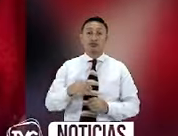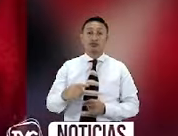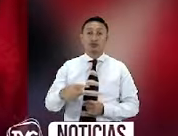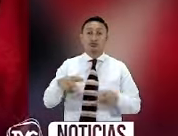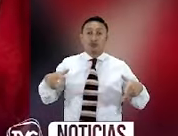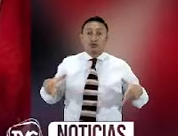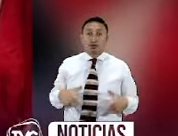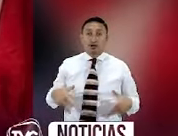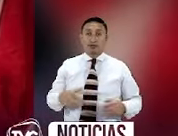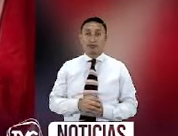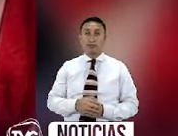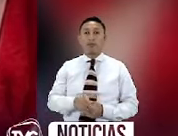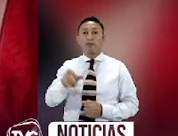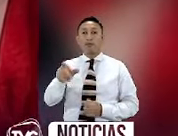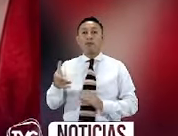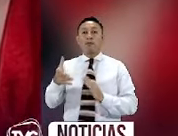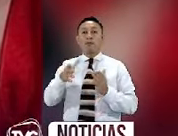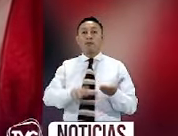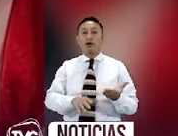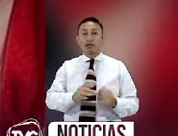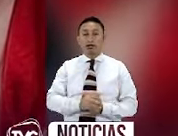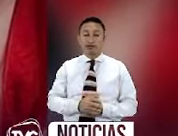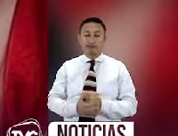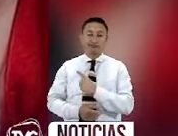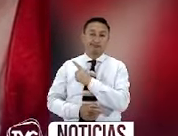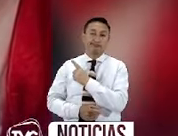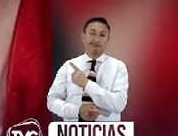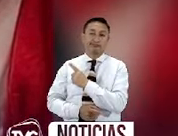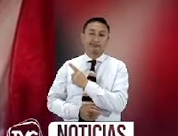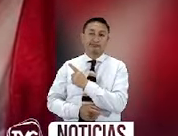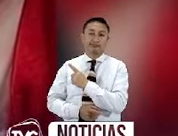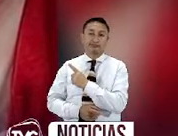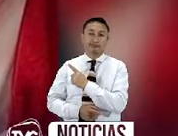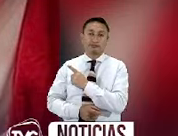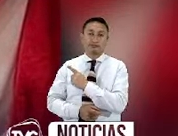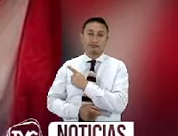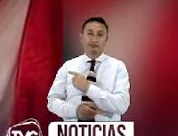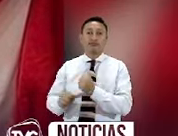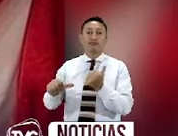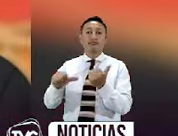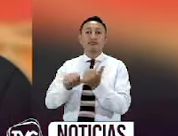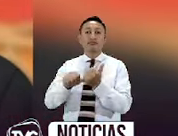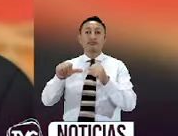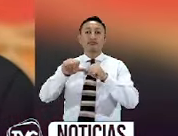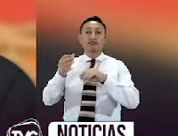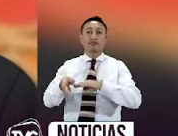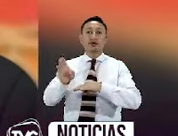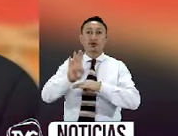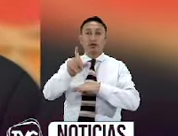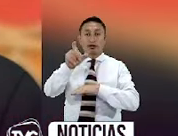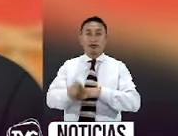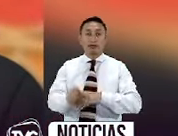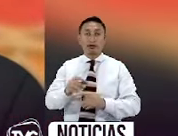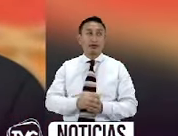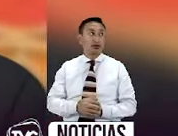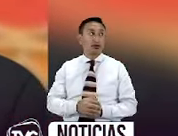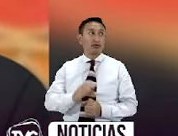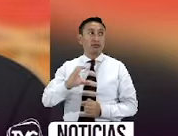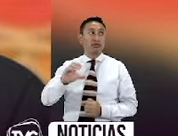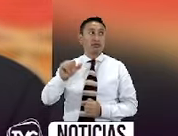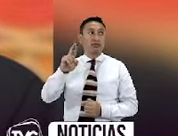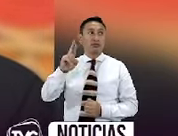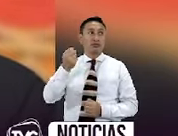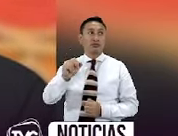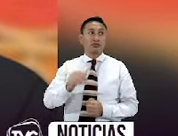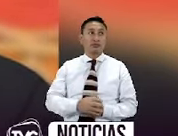las pérdidas mortales se registra a Bill Wilson Carrillo, asesor del asambleísta por el Partido Social Cristiano Carlos Vera Mora,